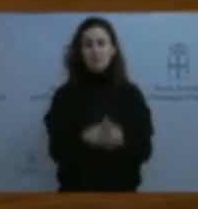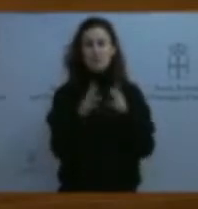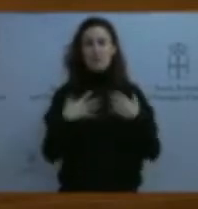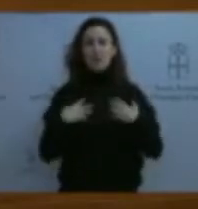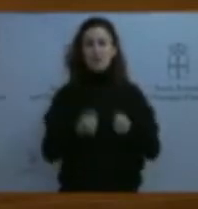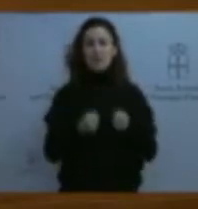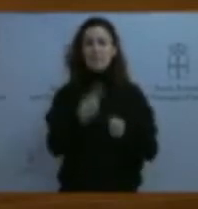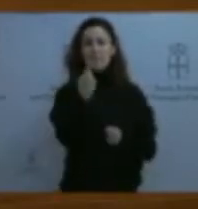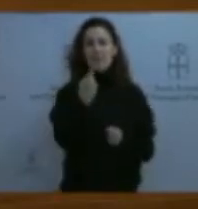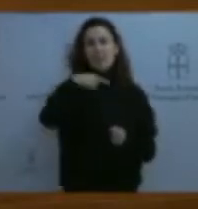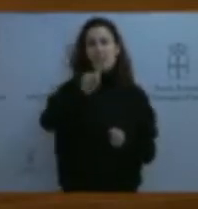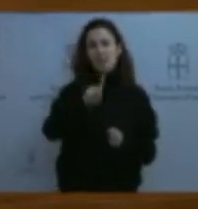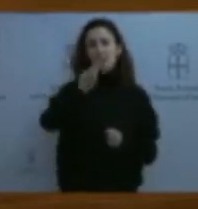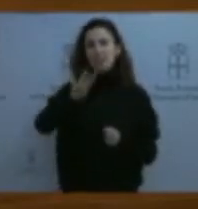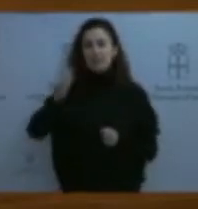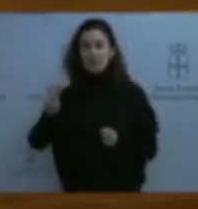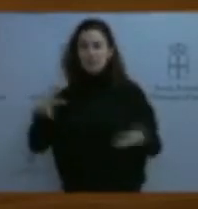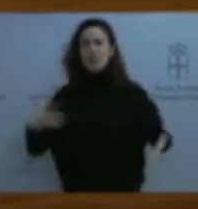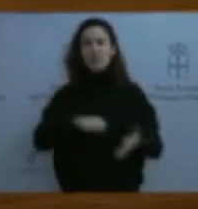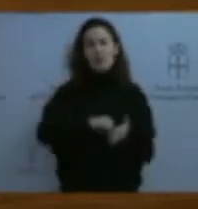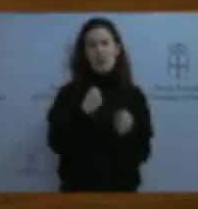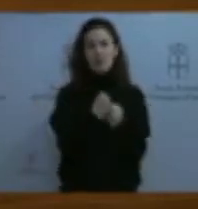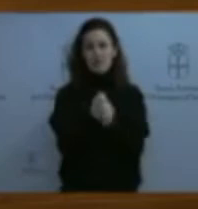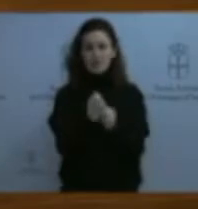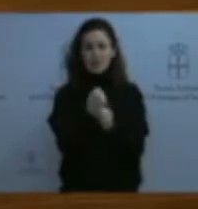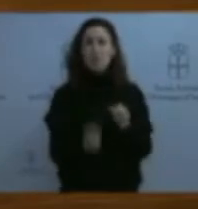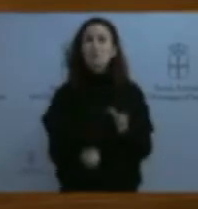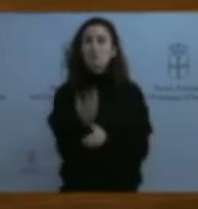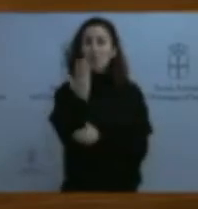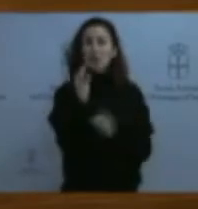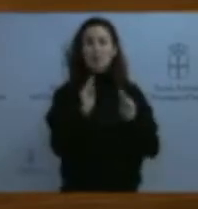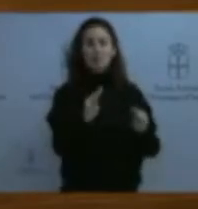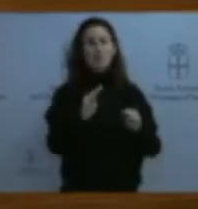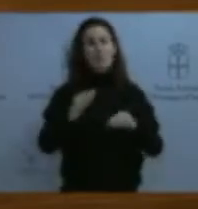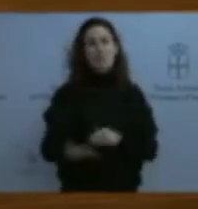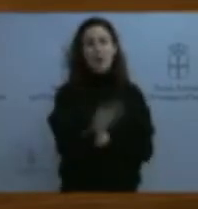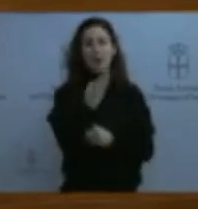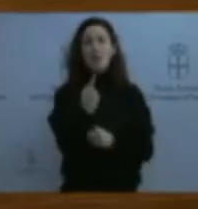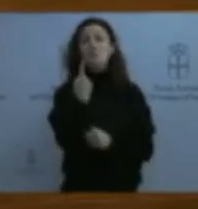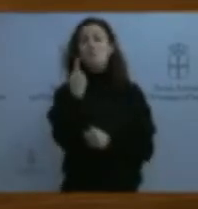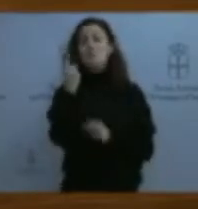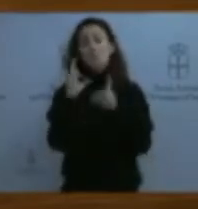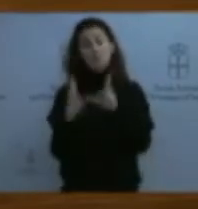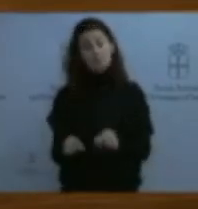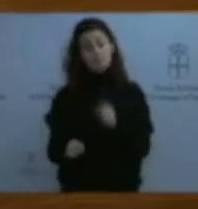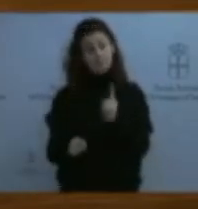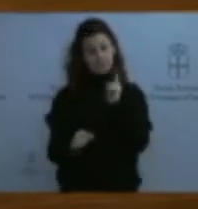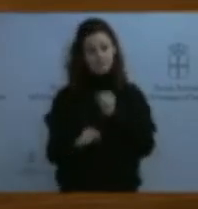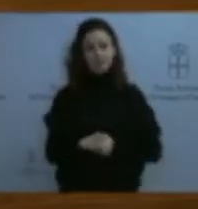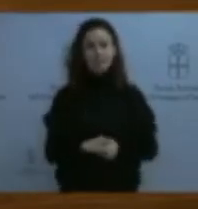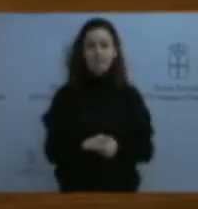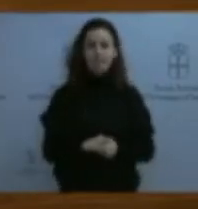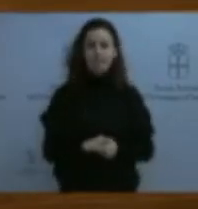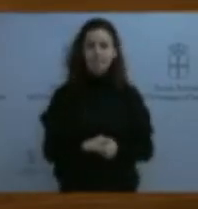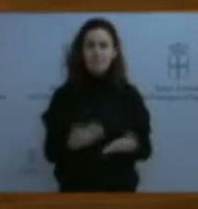de 1.122 accidentes laborales que causaron baja, uno de ellos mortal, además. Y para